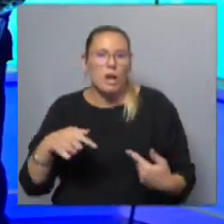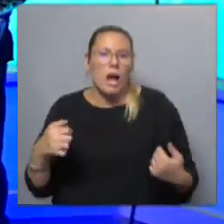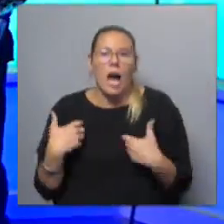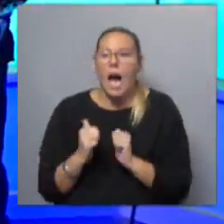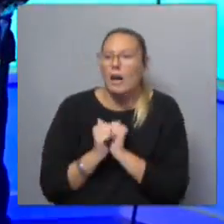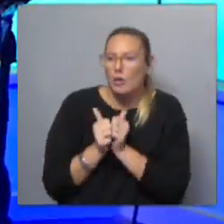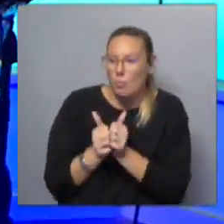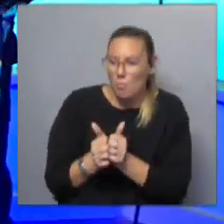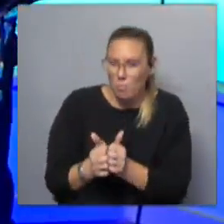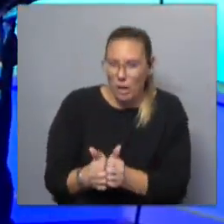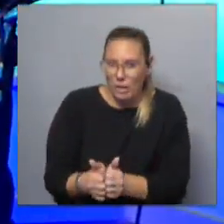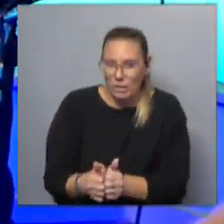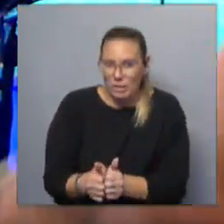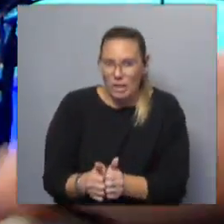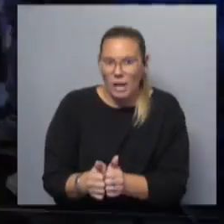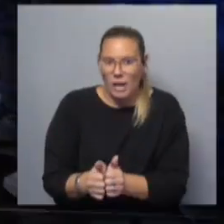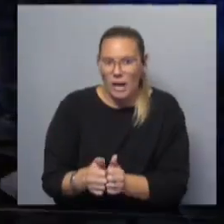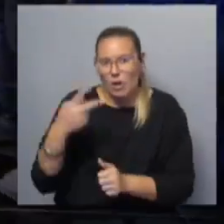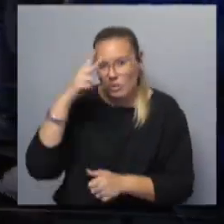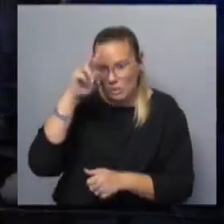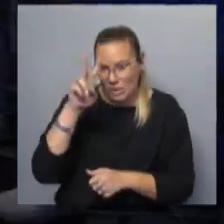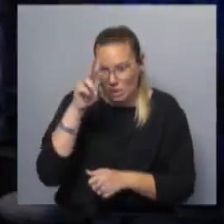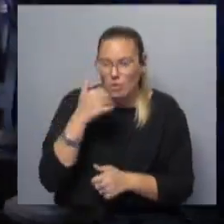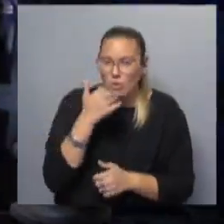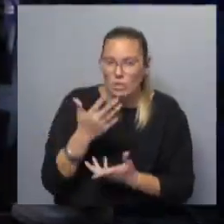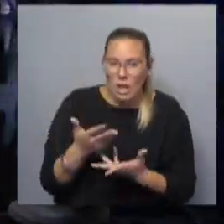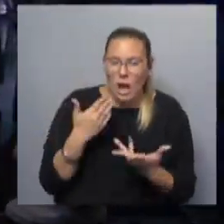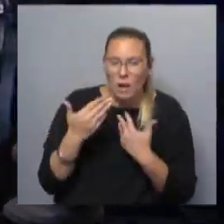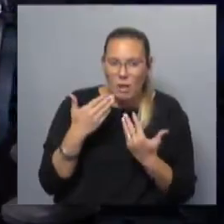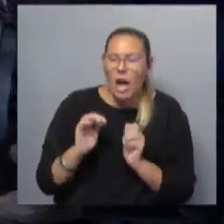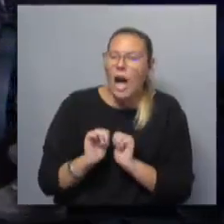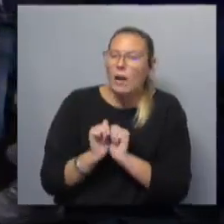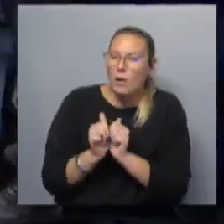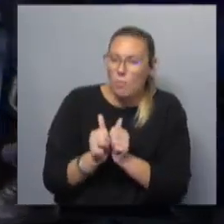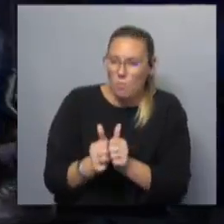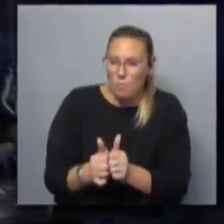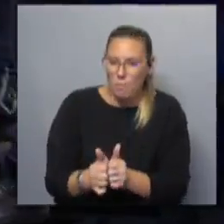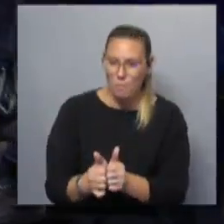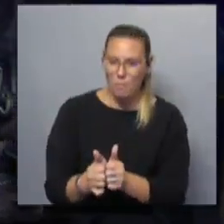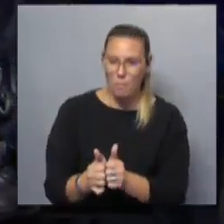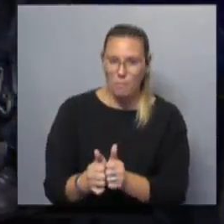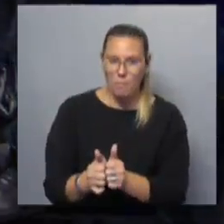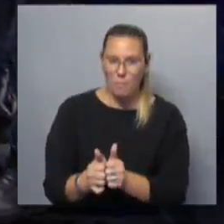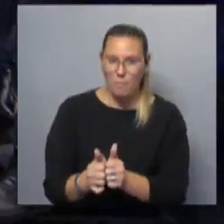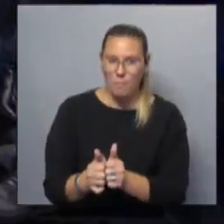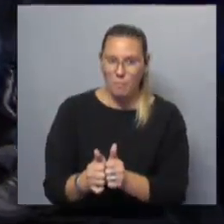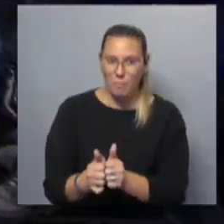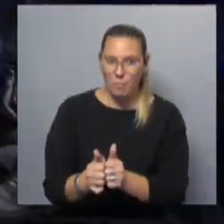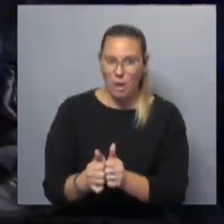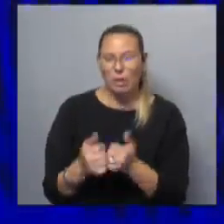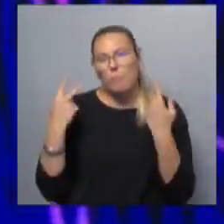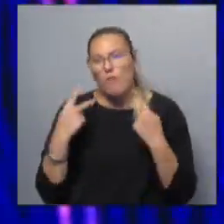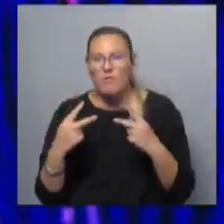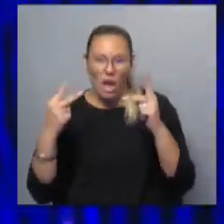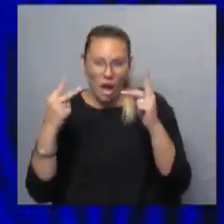los chamanes. Estoy hablando un poco... No, está bien. Como que acompaña en como viajes